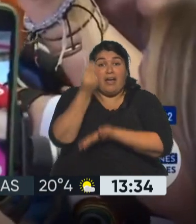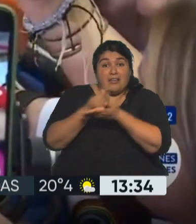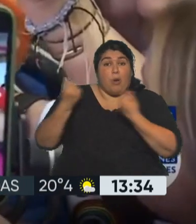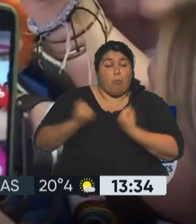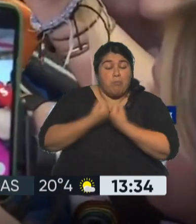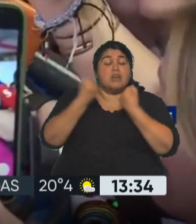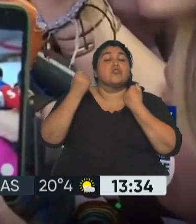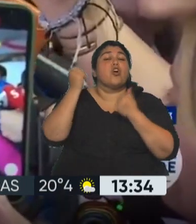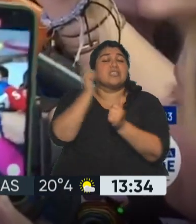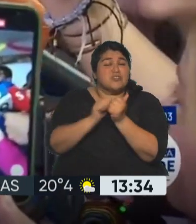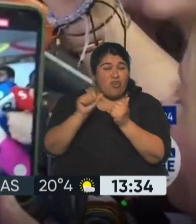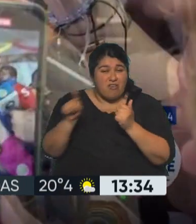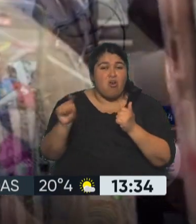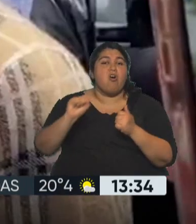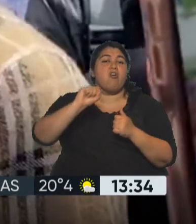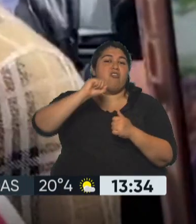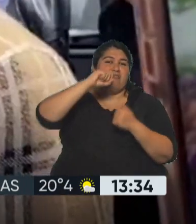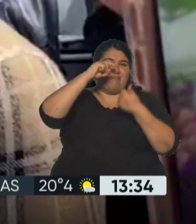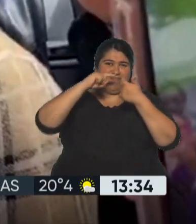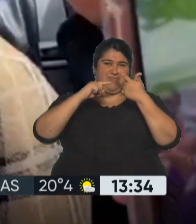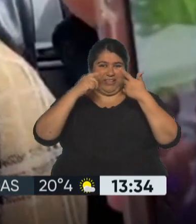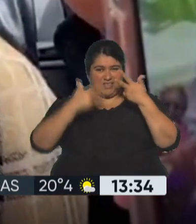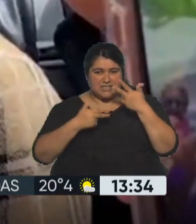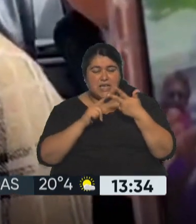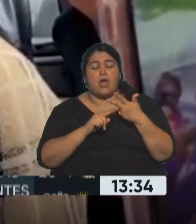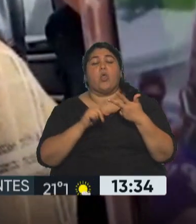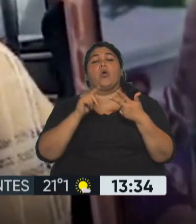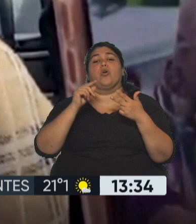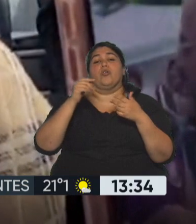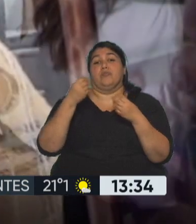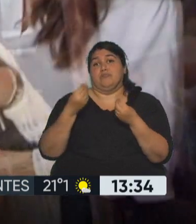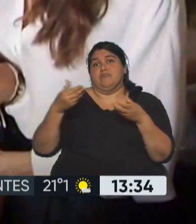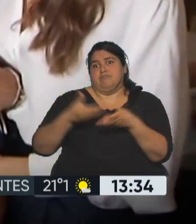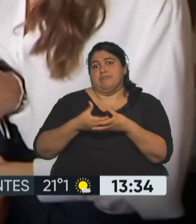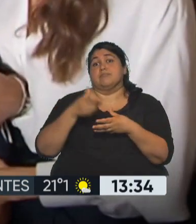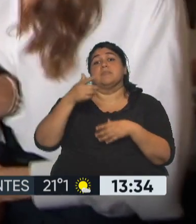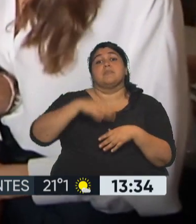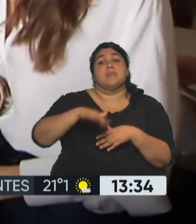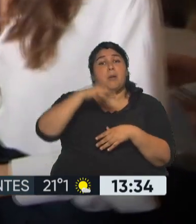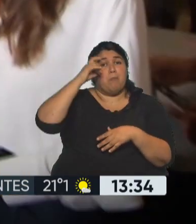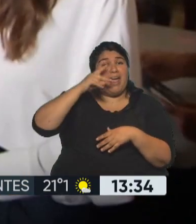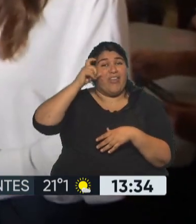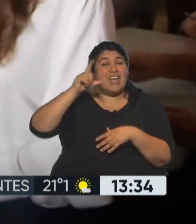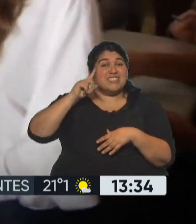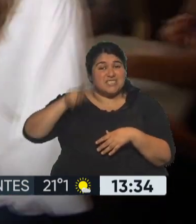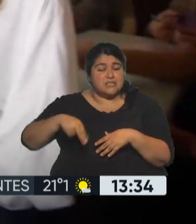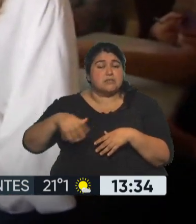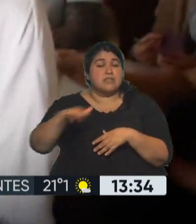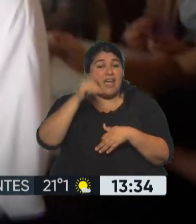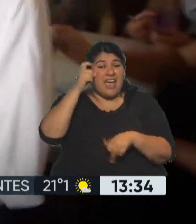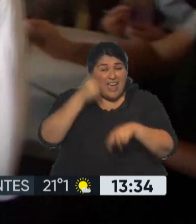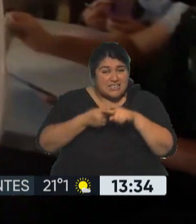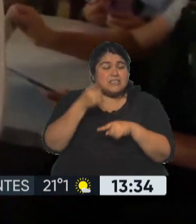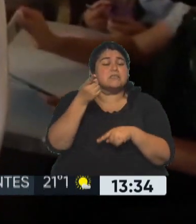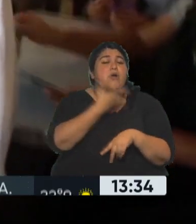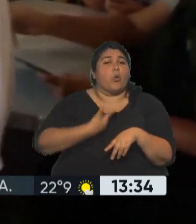Gustavo Bolívar terminó tercero detrás del centroderechista Juan Daniel Oviedo. En Medellín, en tanto, se impuso un exalcalde